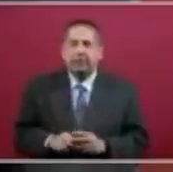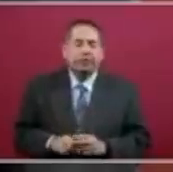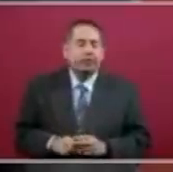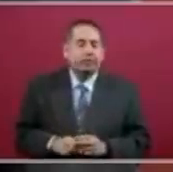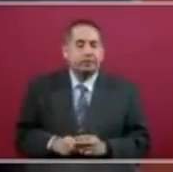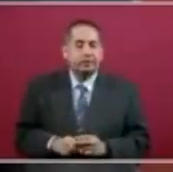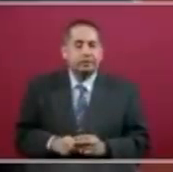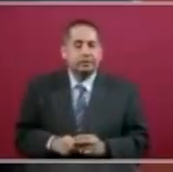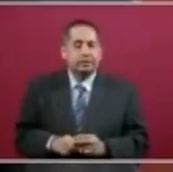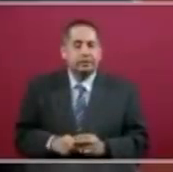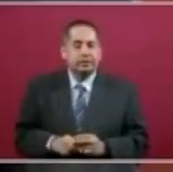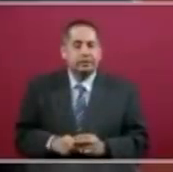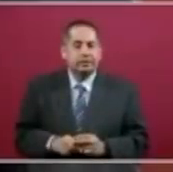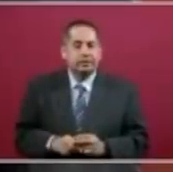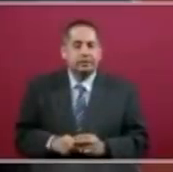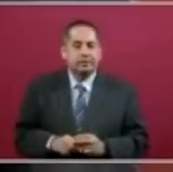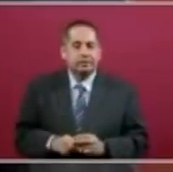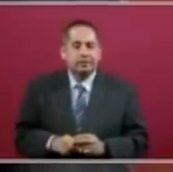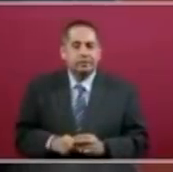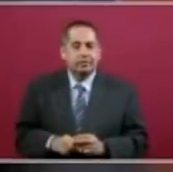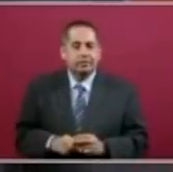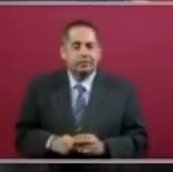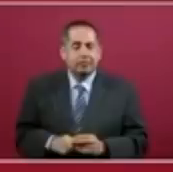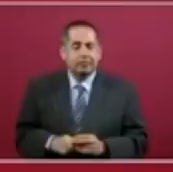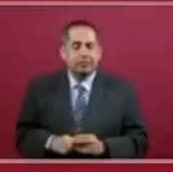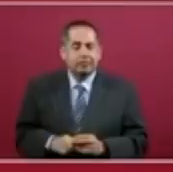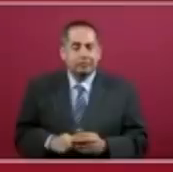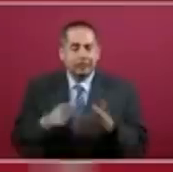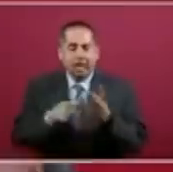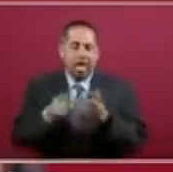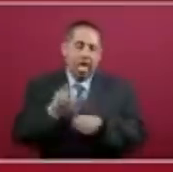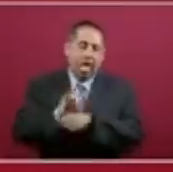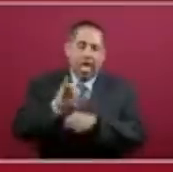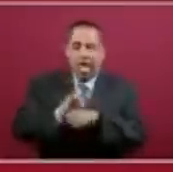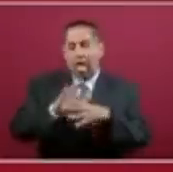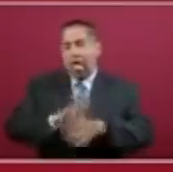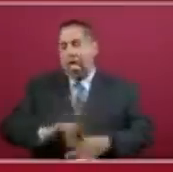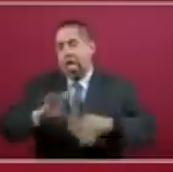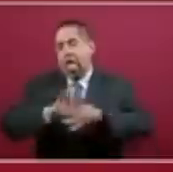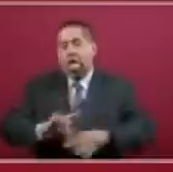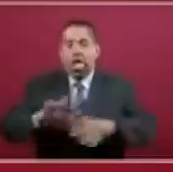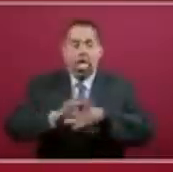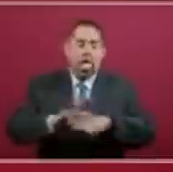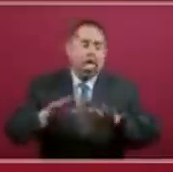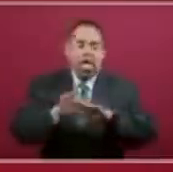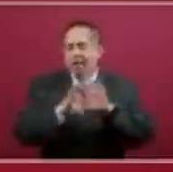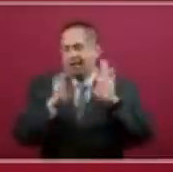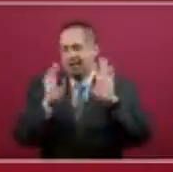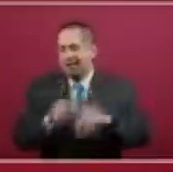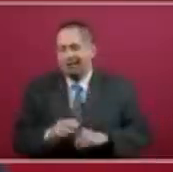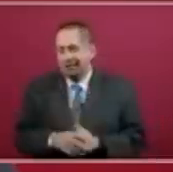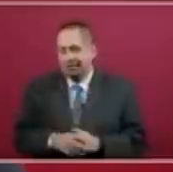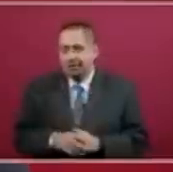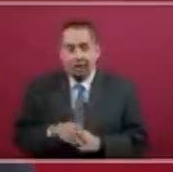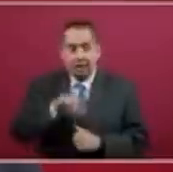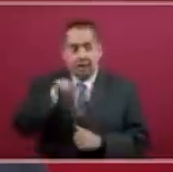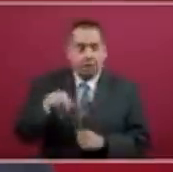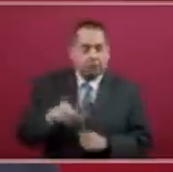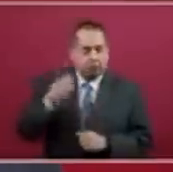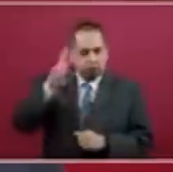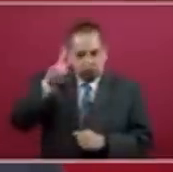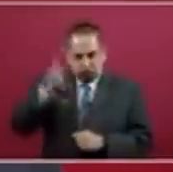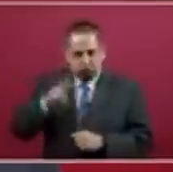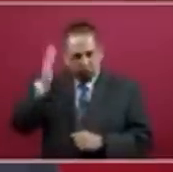Toda esa faramaya. Y luego se encerraban los